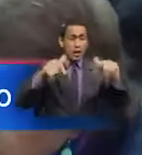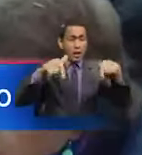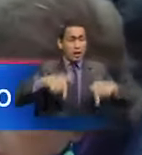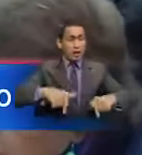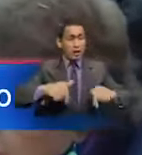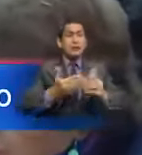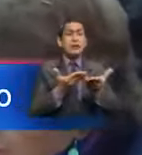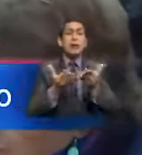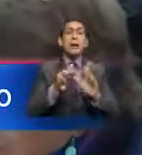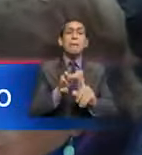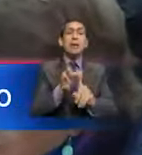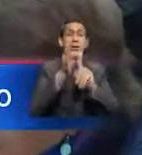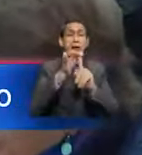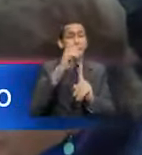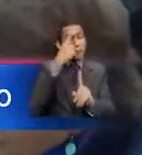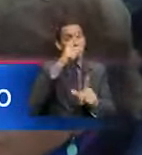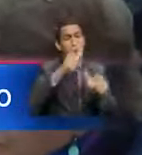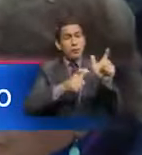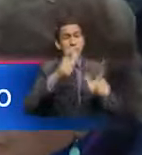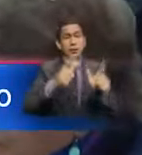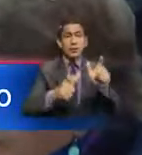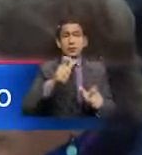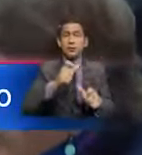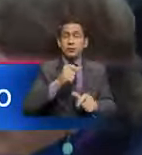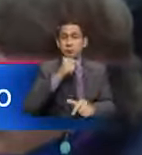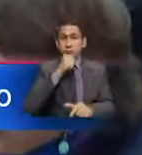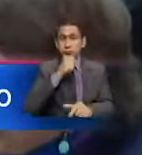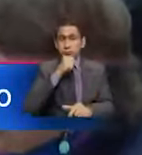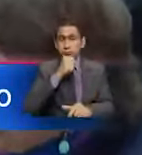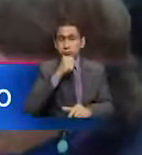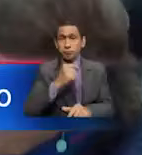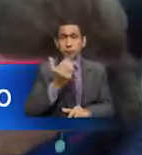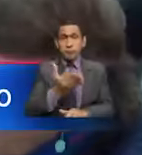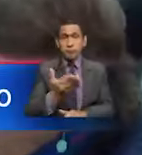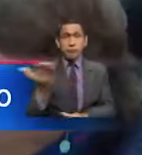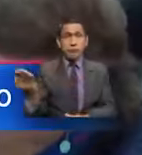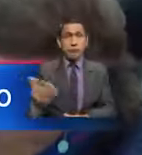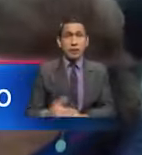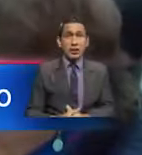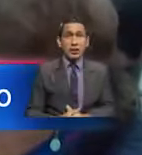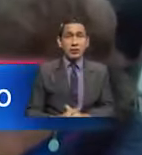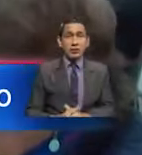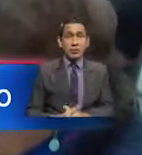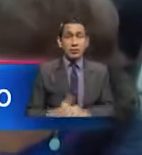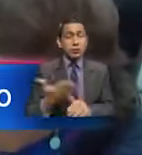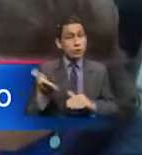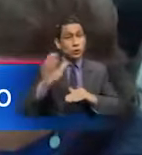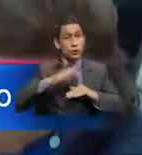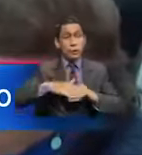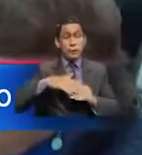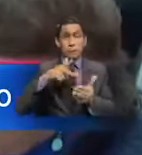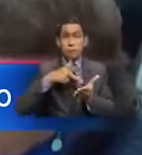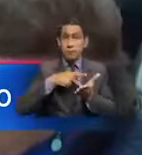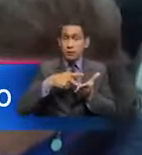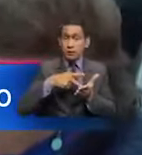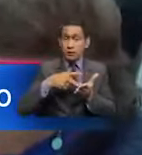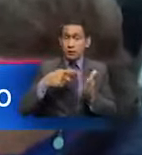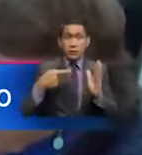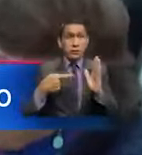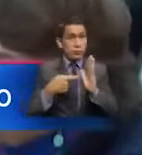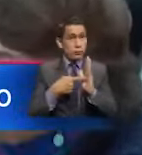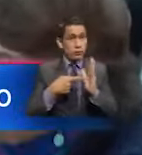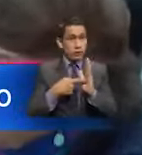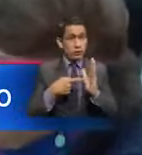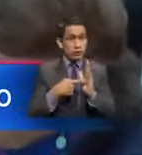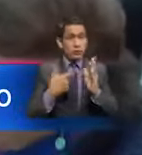los balcones de servicio, donde la ciudadanía puede acercarse y solicitar información sobre el pago del impuesto predial. También las personas